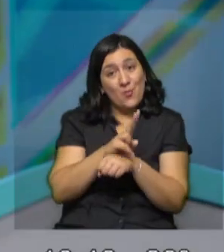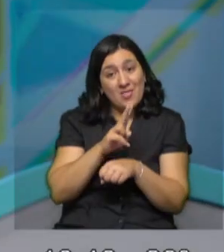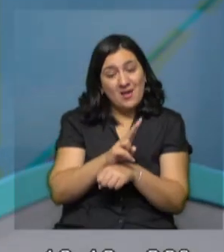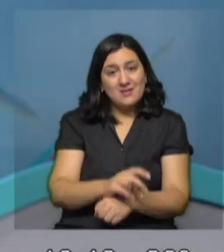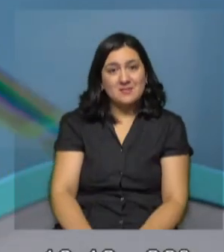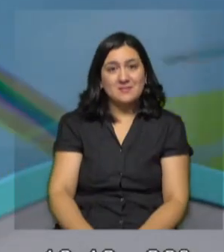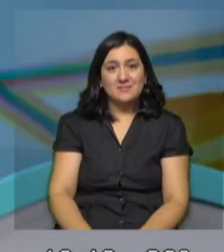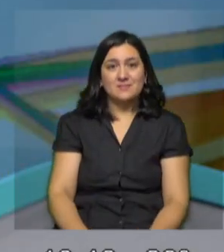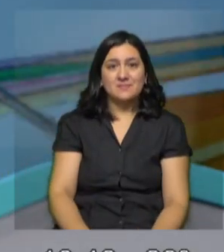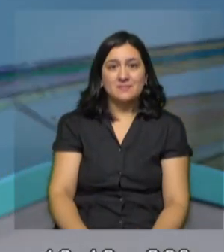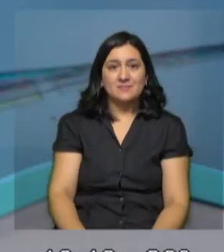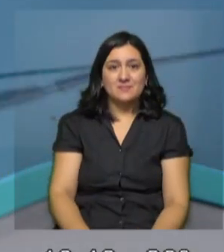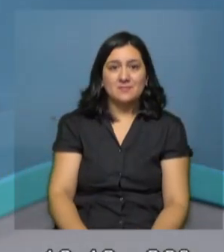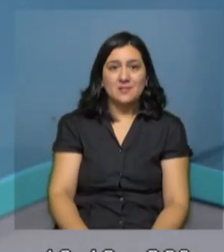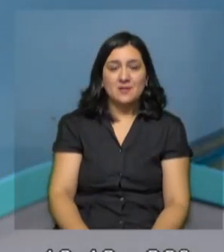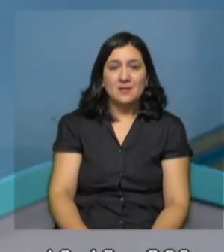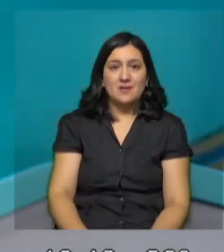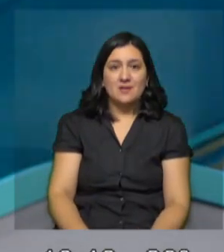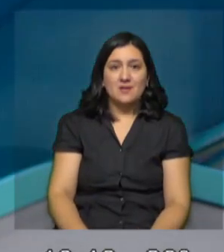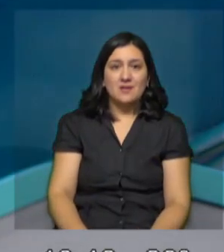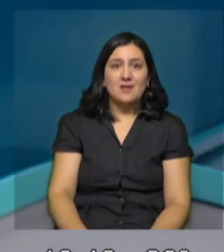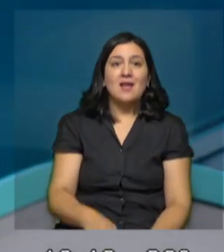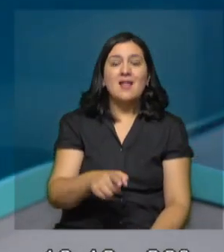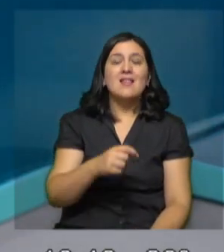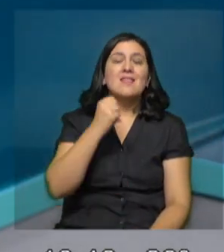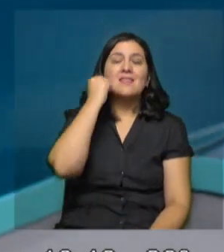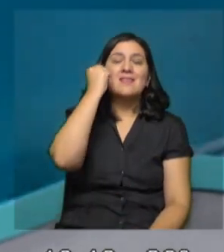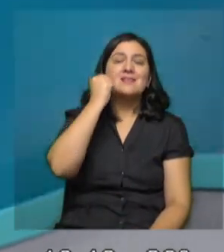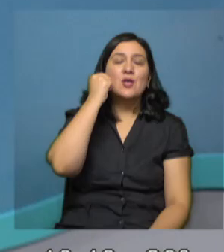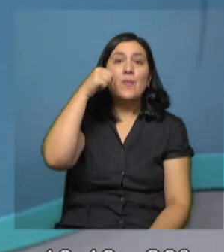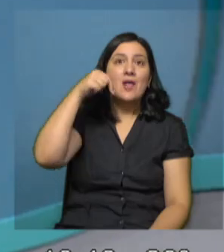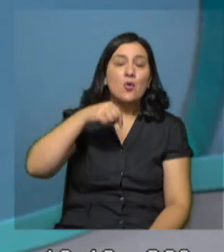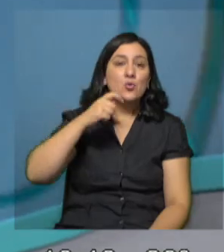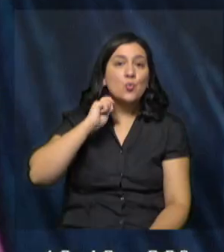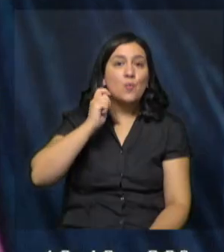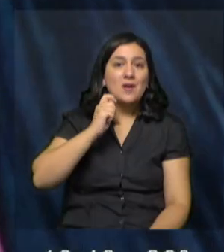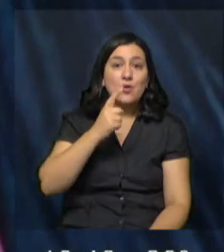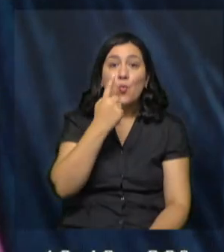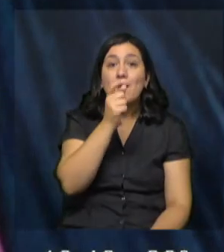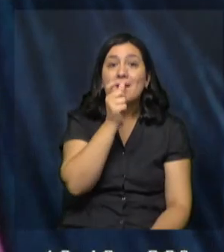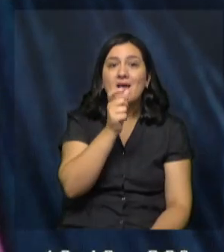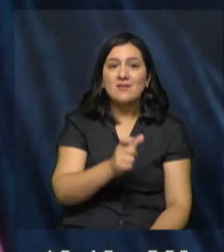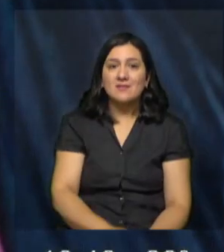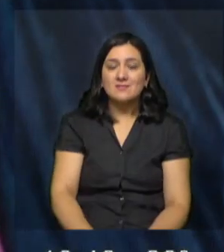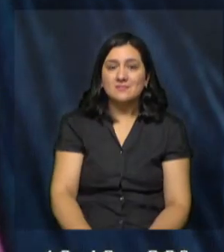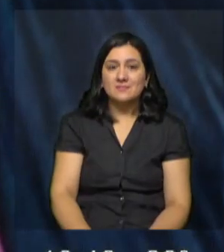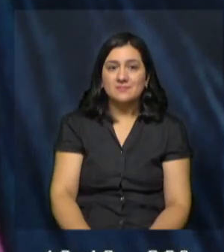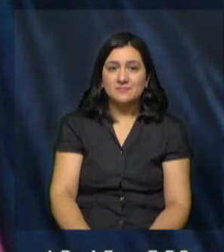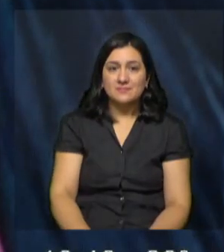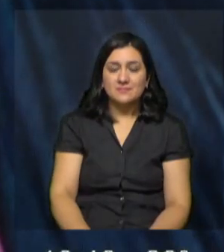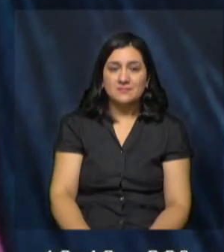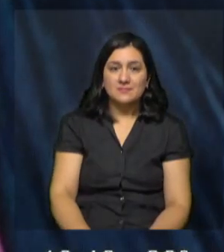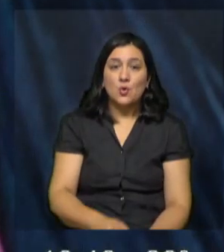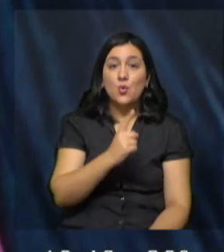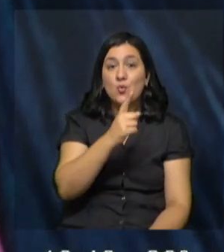palabra, no te digo los deseos de la torta, pero el deseo para hoy, en tu cumpleaños. En una palabra. En una palabra. O en